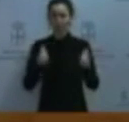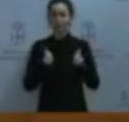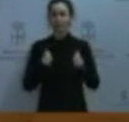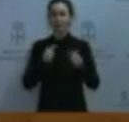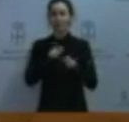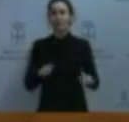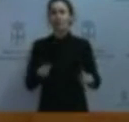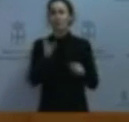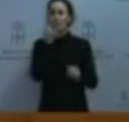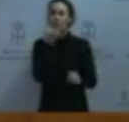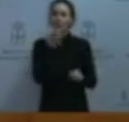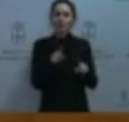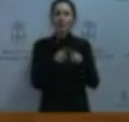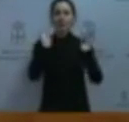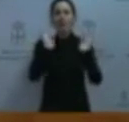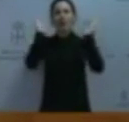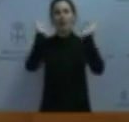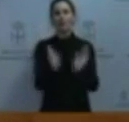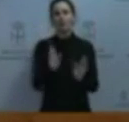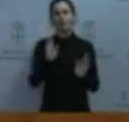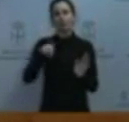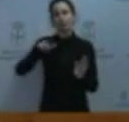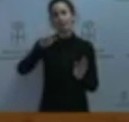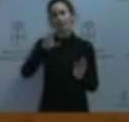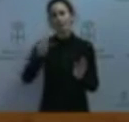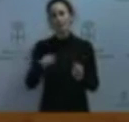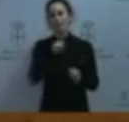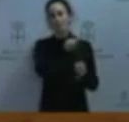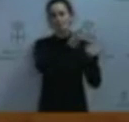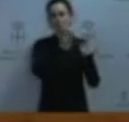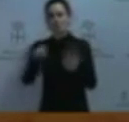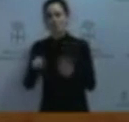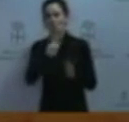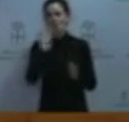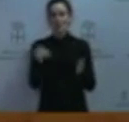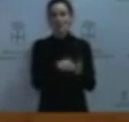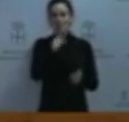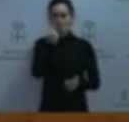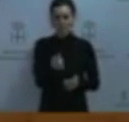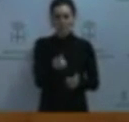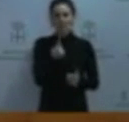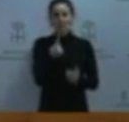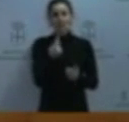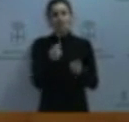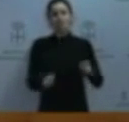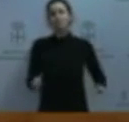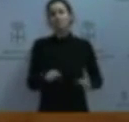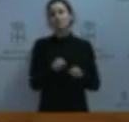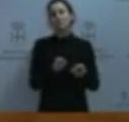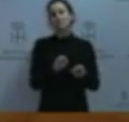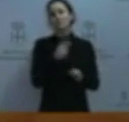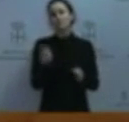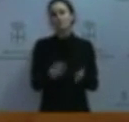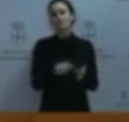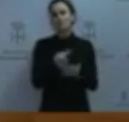como la del Alto Narcea, que en 1991 tenía 41.187 habitantes, cuando en el